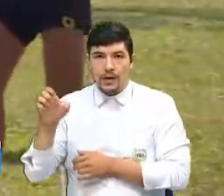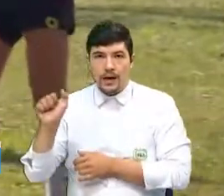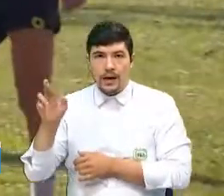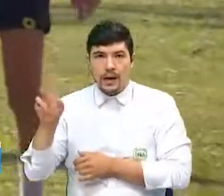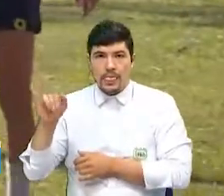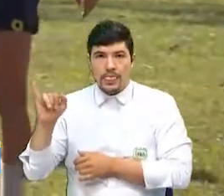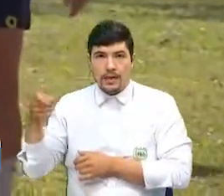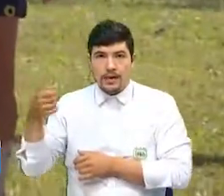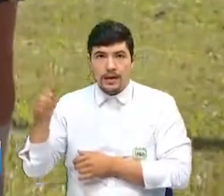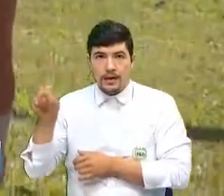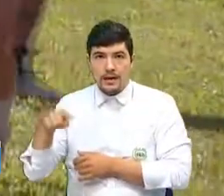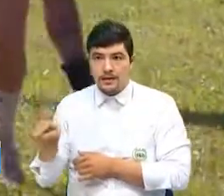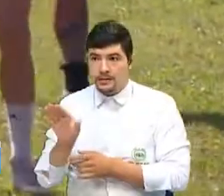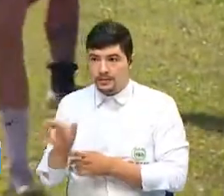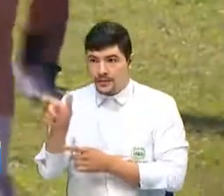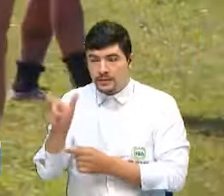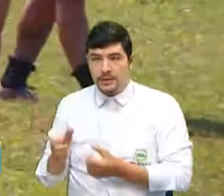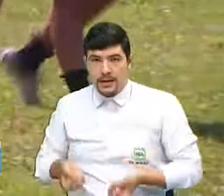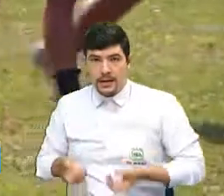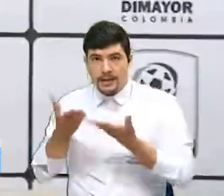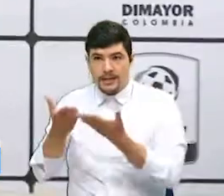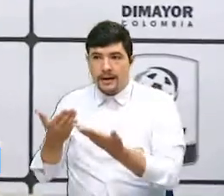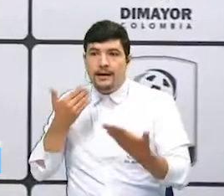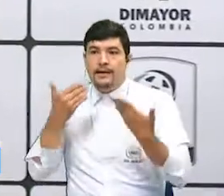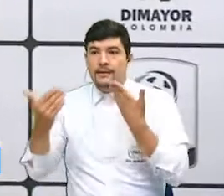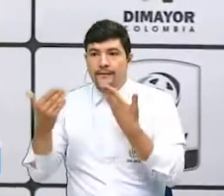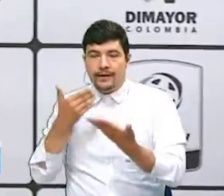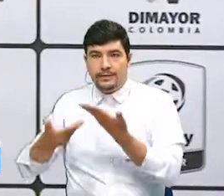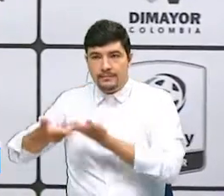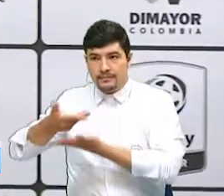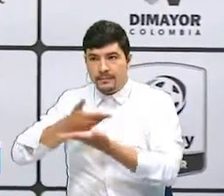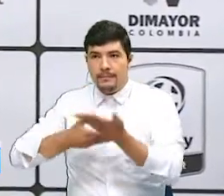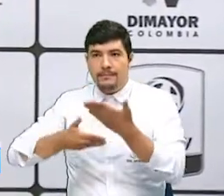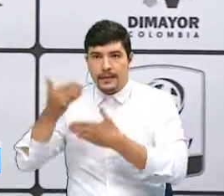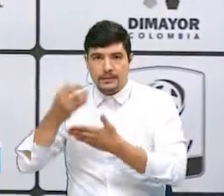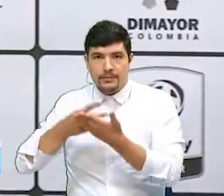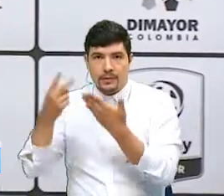la confianza para este proyecto que inician. Fue jugador mío,